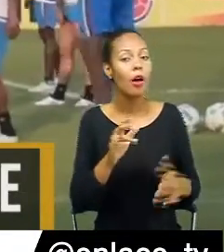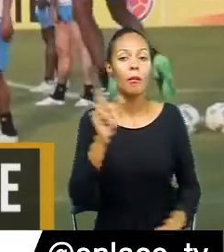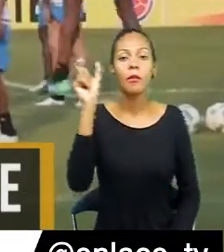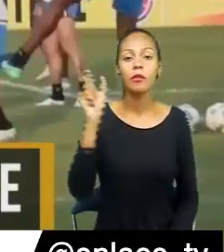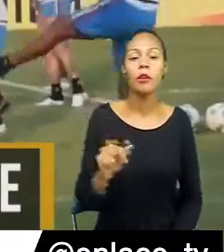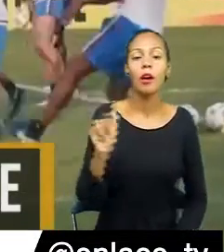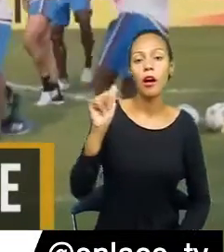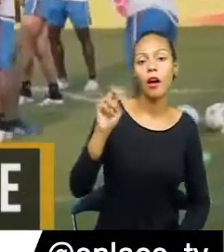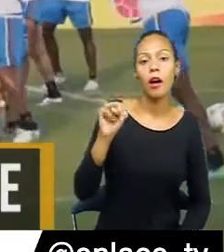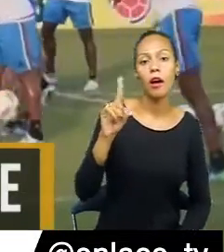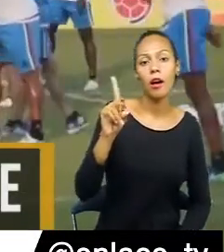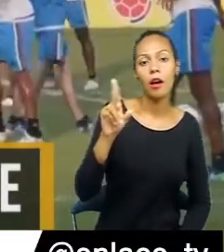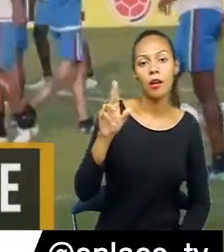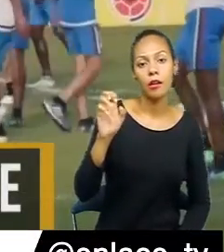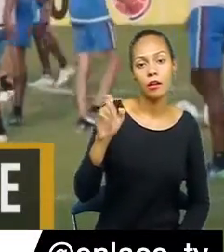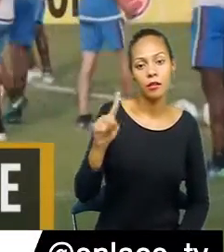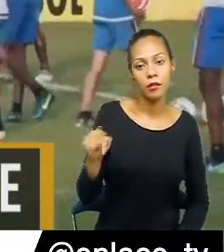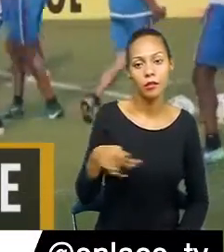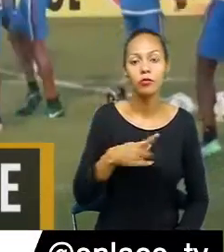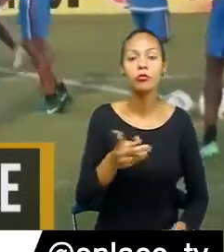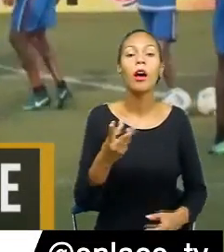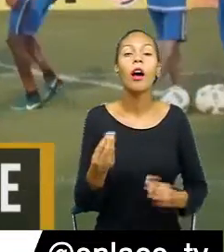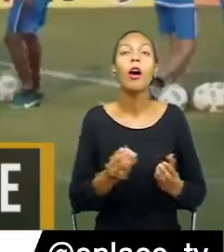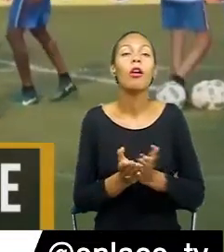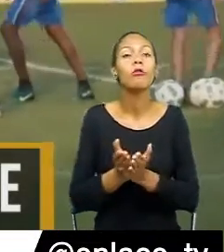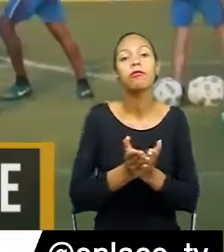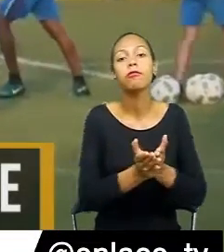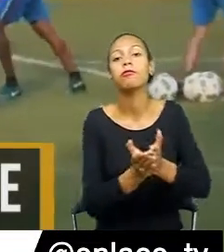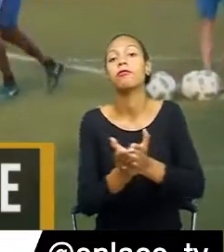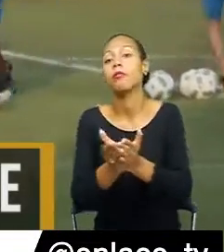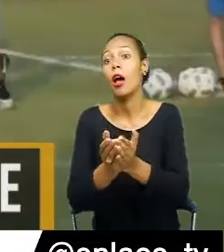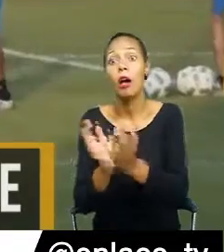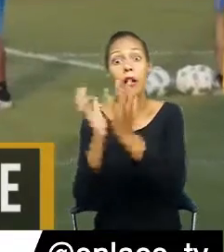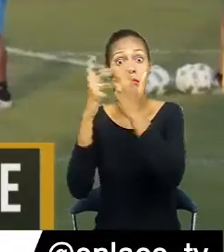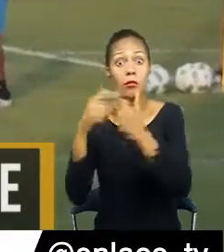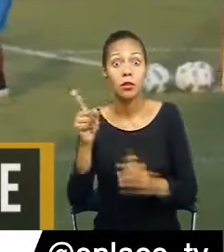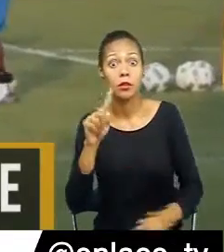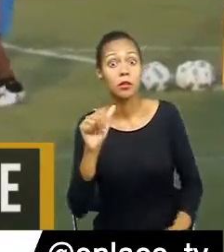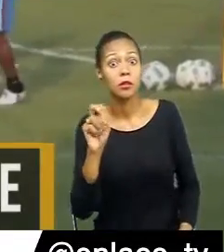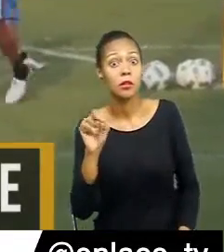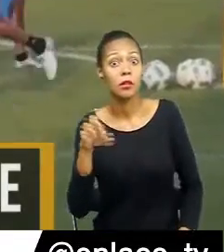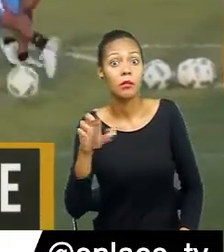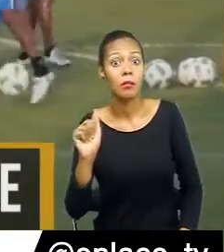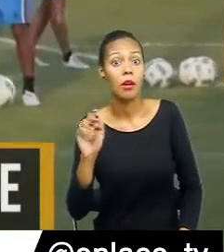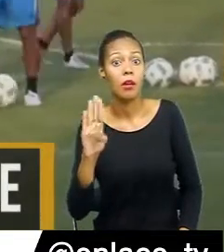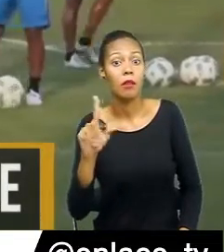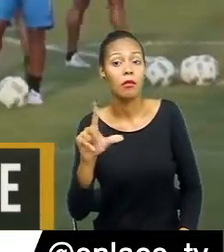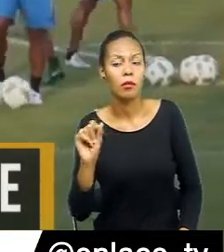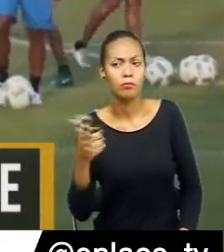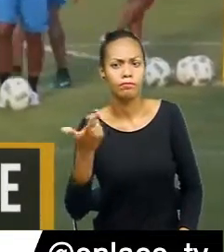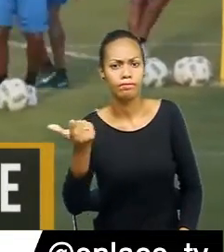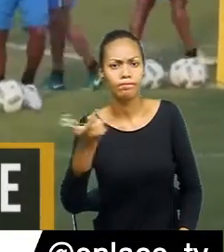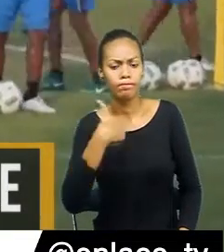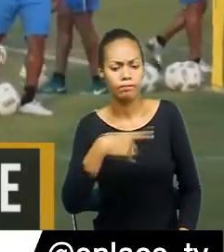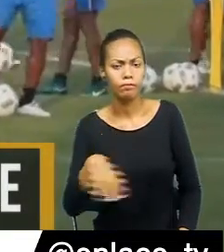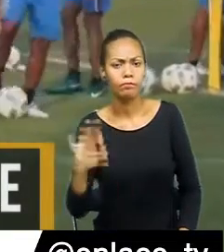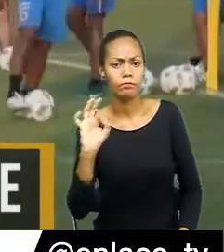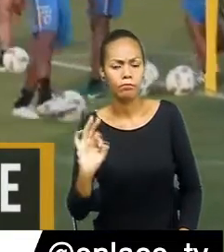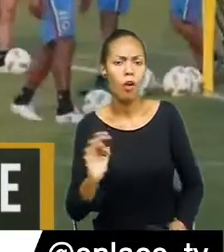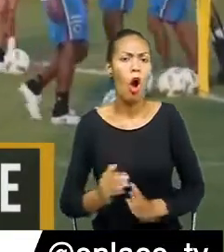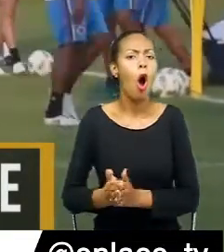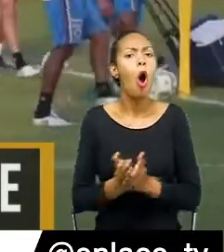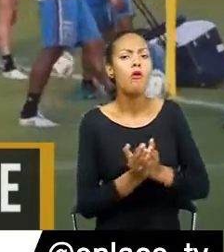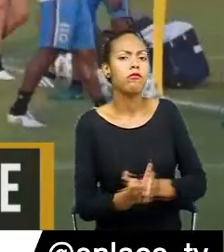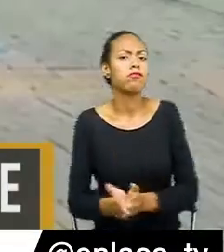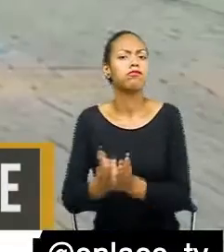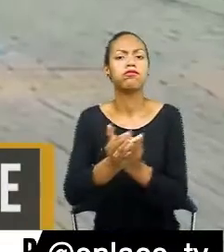río Magdalena, hágalo a través de Transporte San Pablo, una empresa seria y segura, manejando y viajando por el río Grande de la